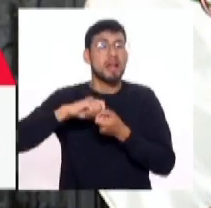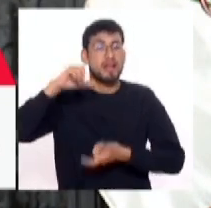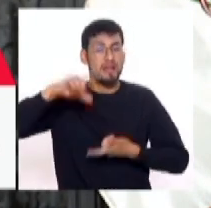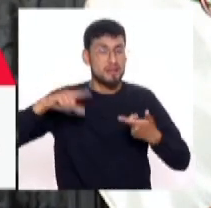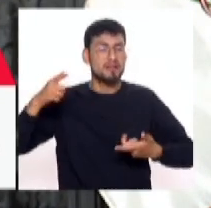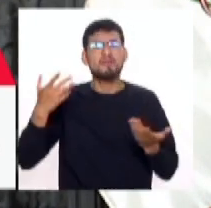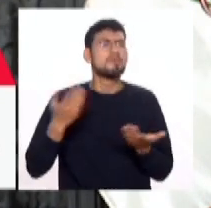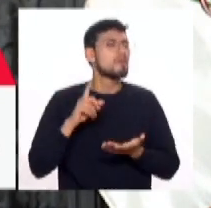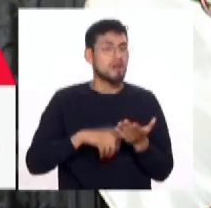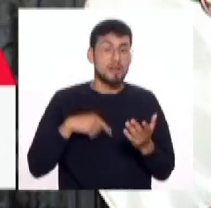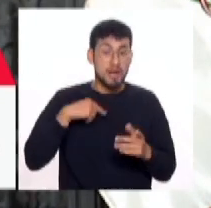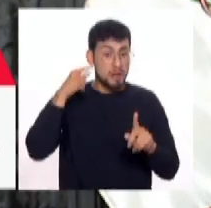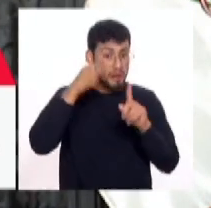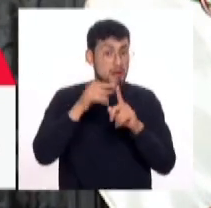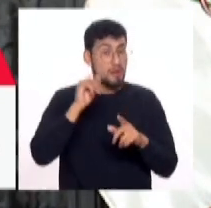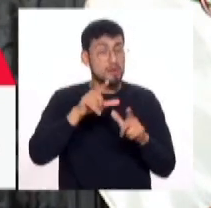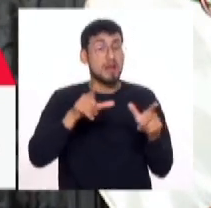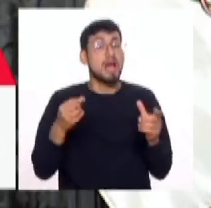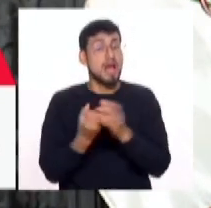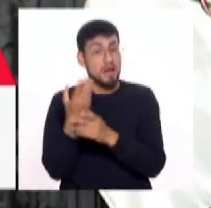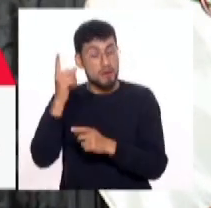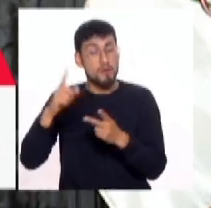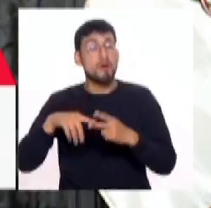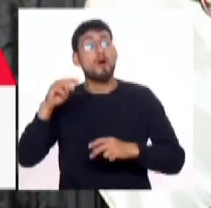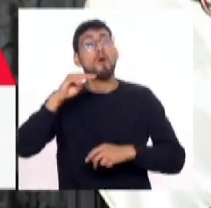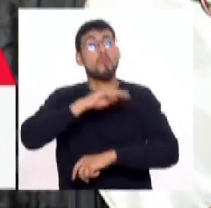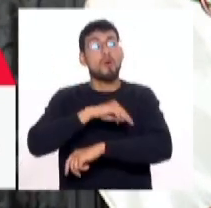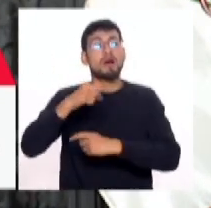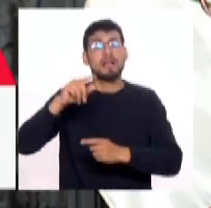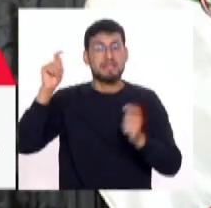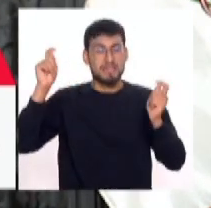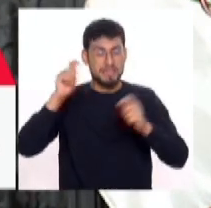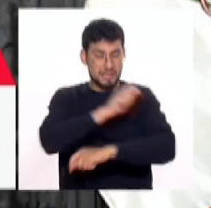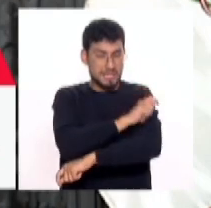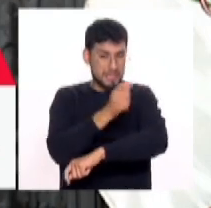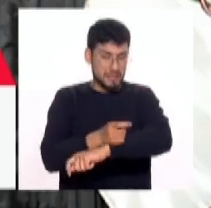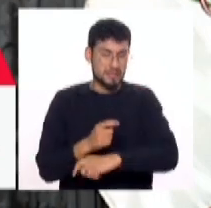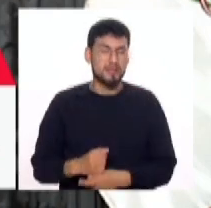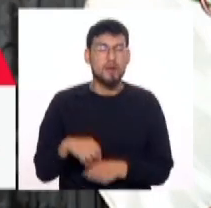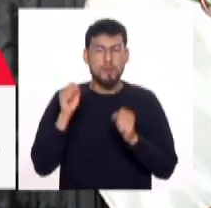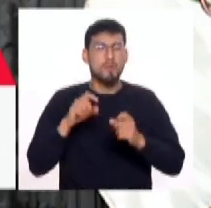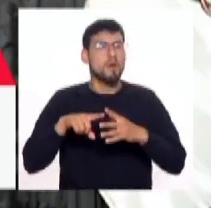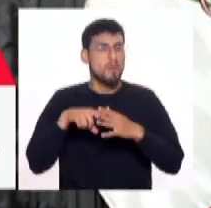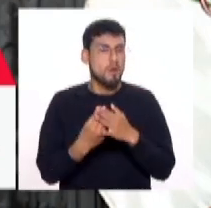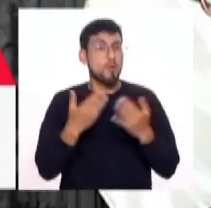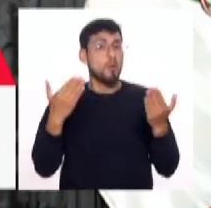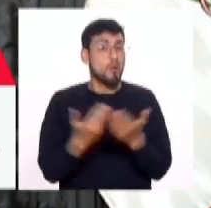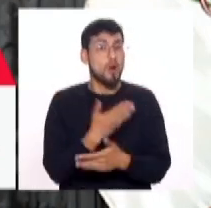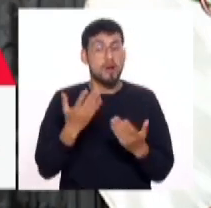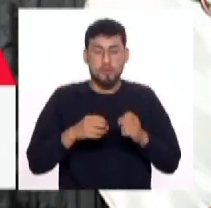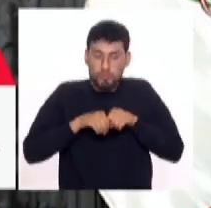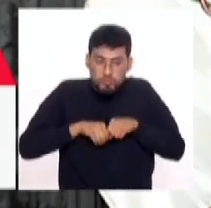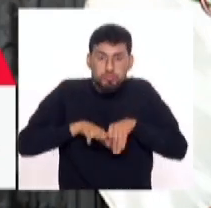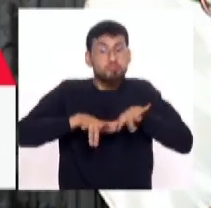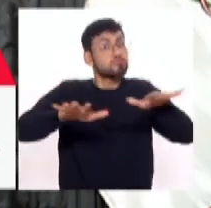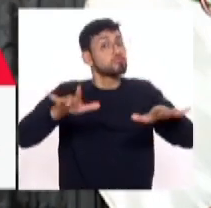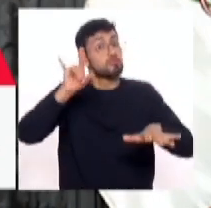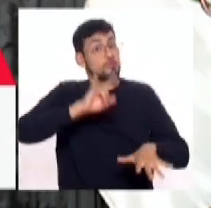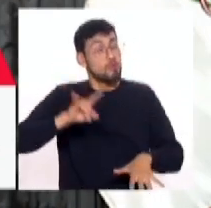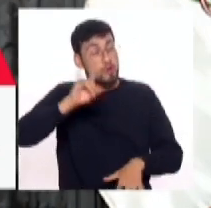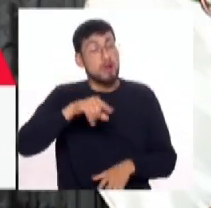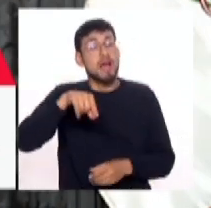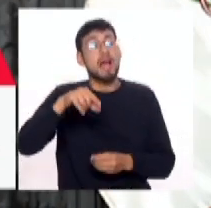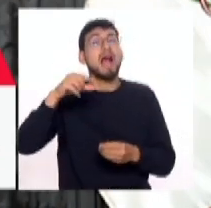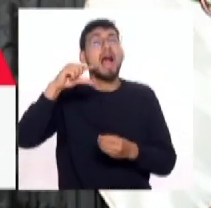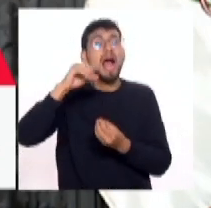recursos comprometidos para las regiones Arequipa, Moquegua y Tacna, para empezar una nueva etapa de expansión del uso del gas en